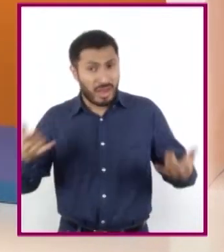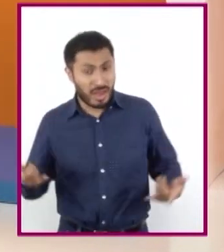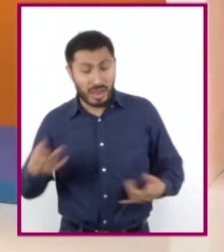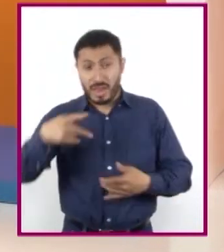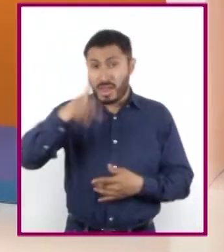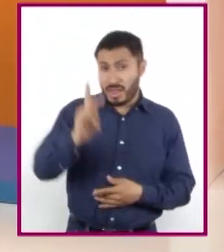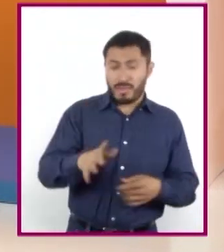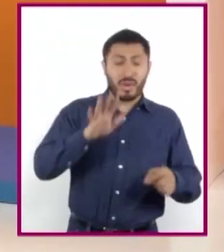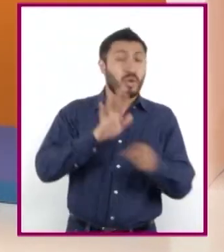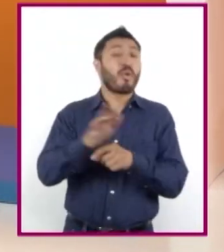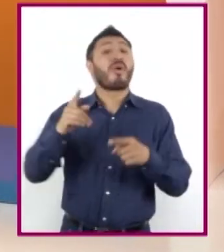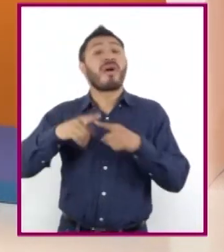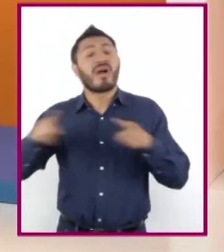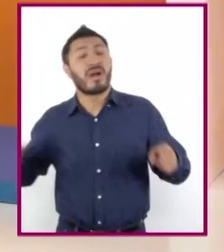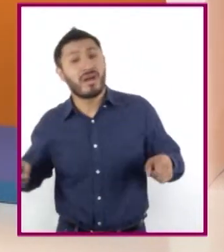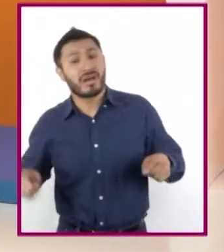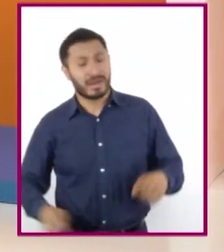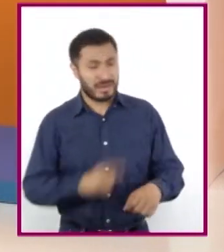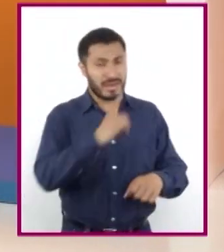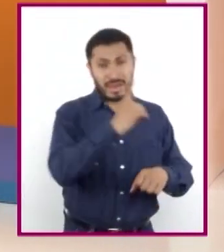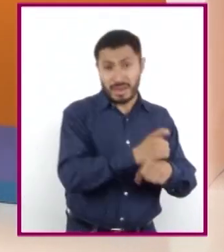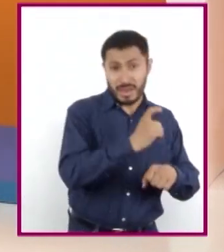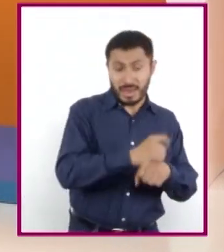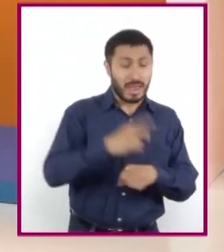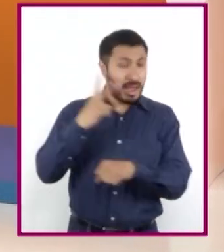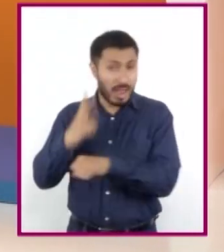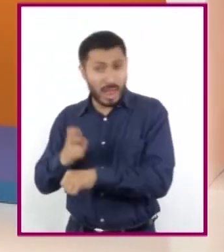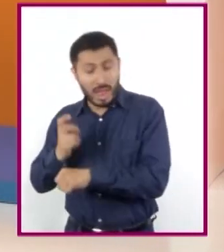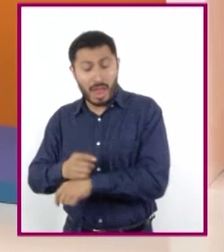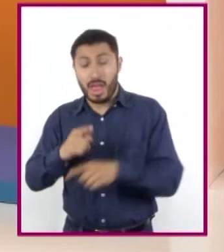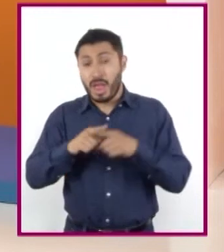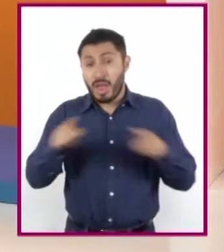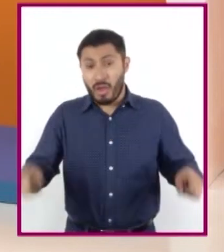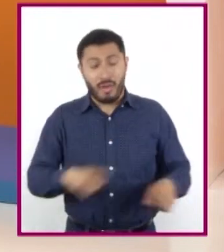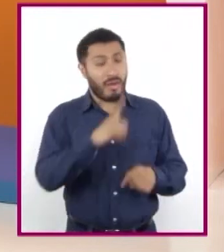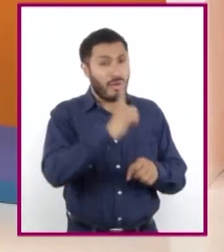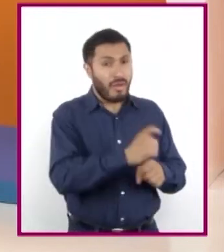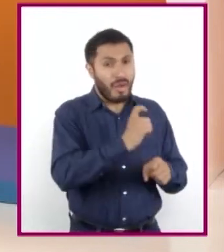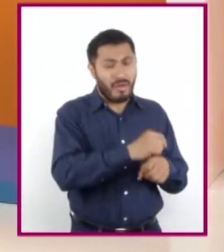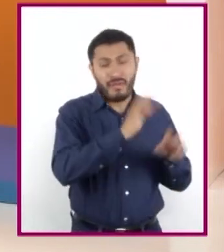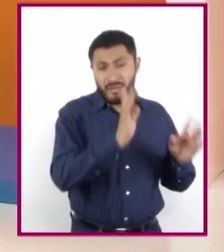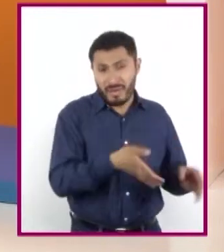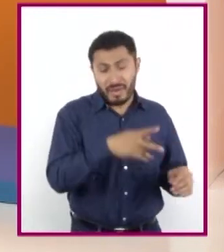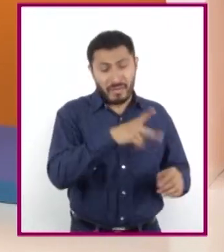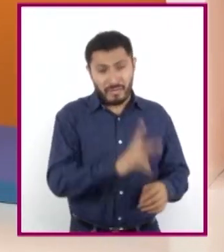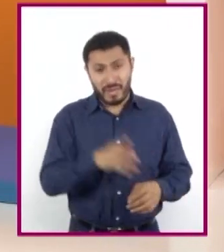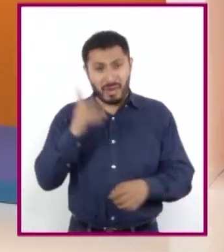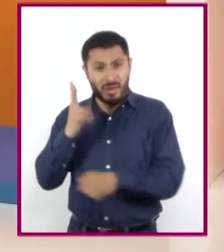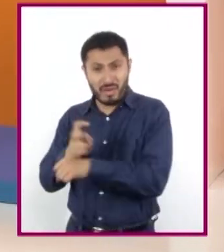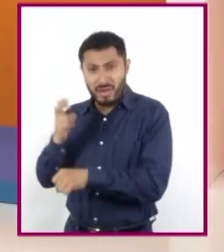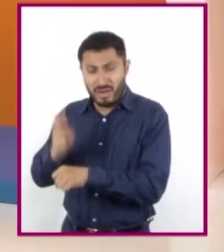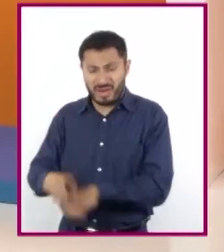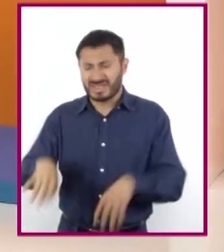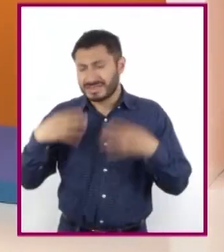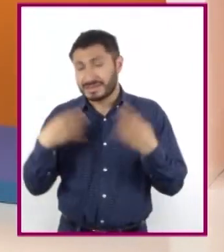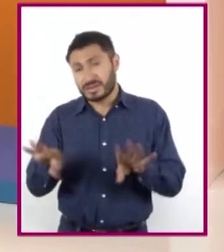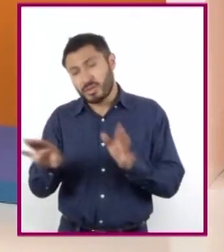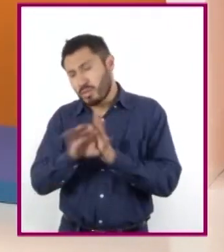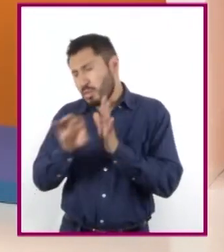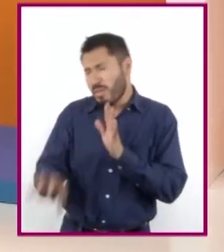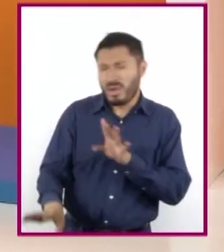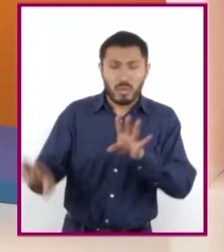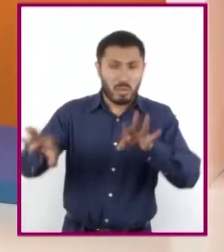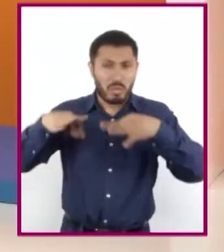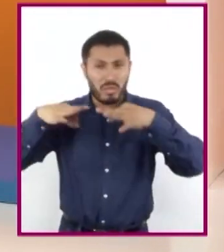a diferencia de las fuentes primarias, las fuentes secundarias son documentos que se hacen en